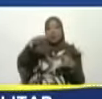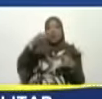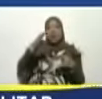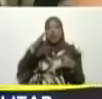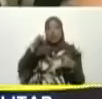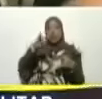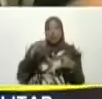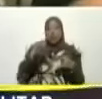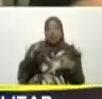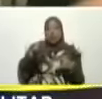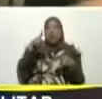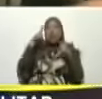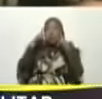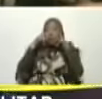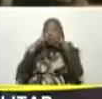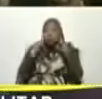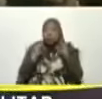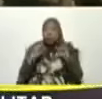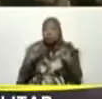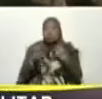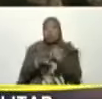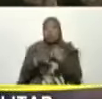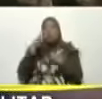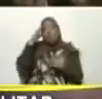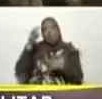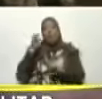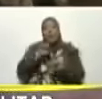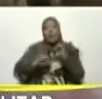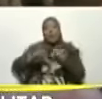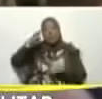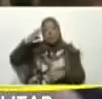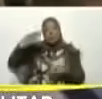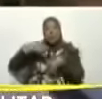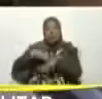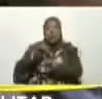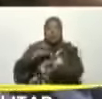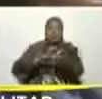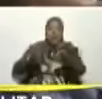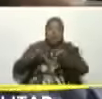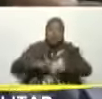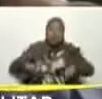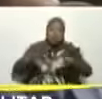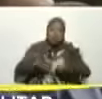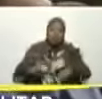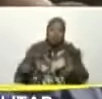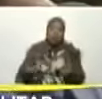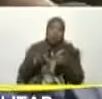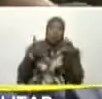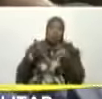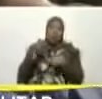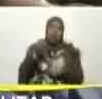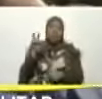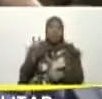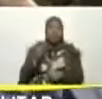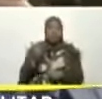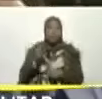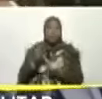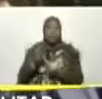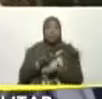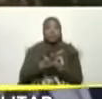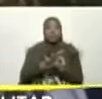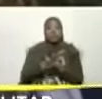Y yo les puedo decir a ustedes, la paz está en victoria. La